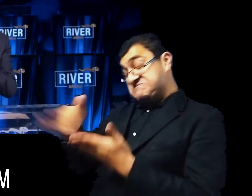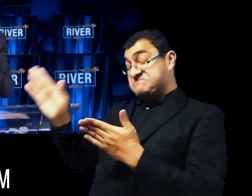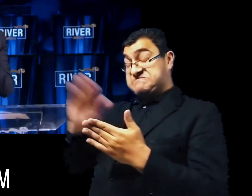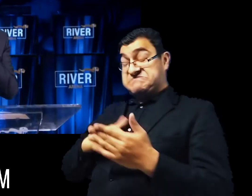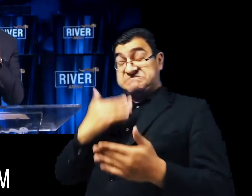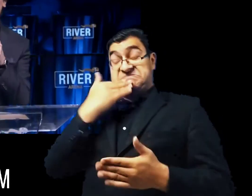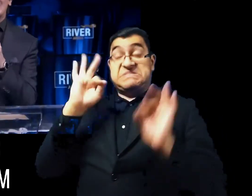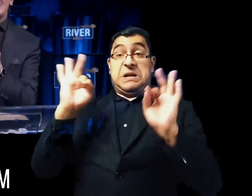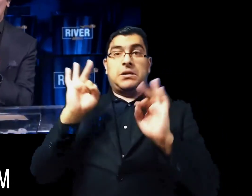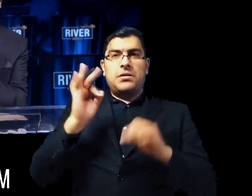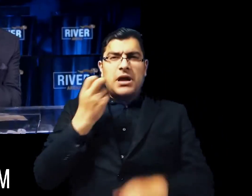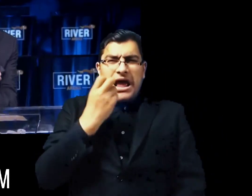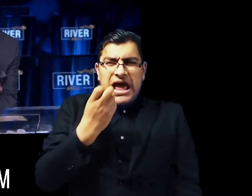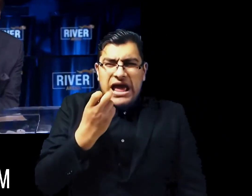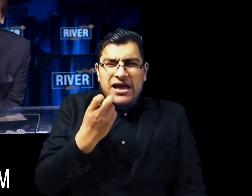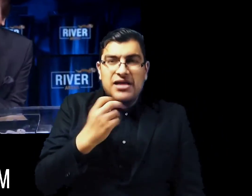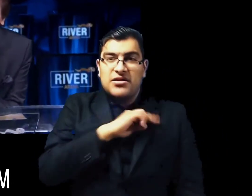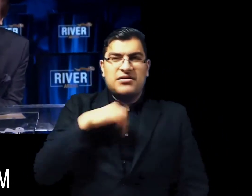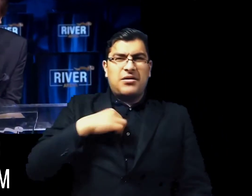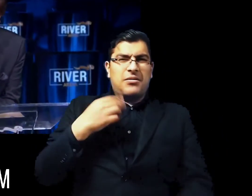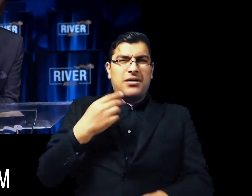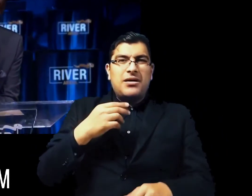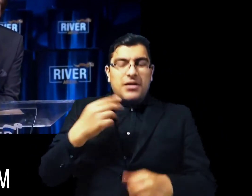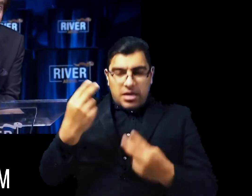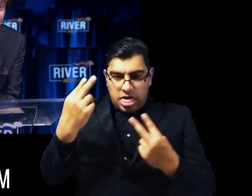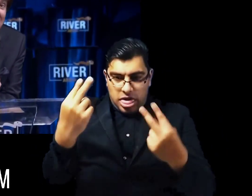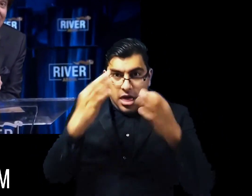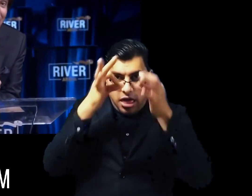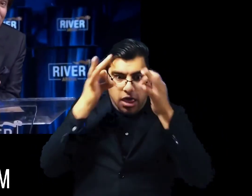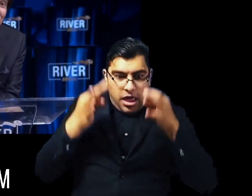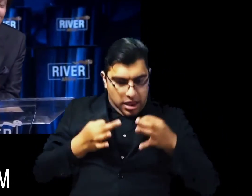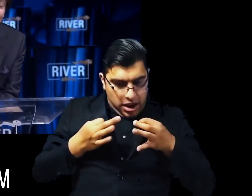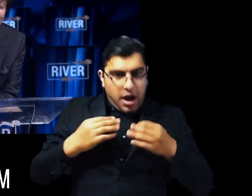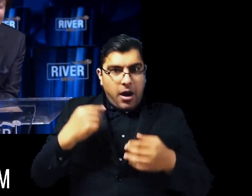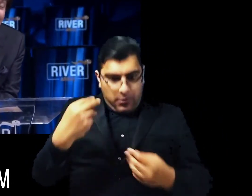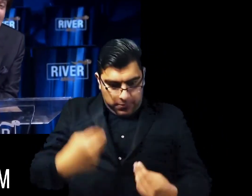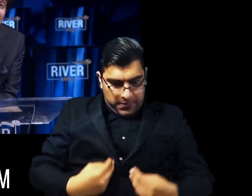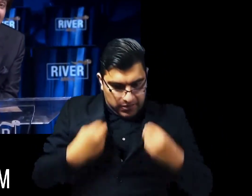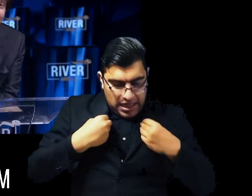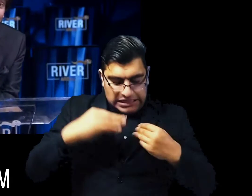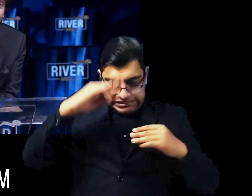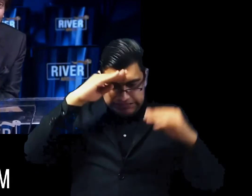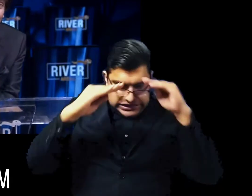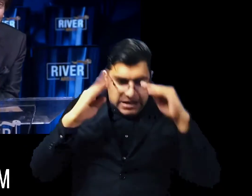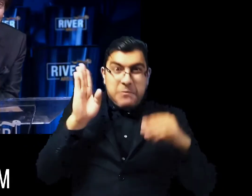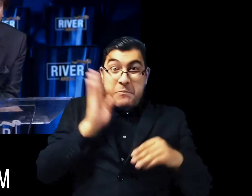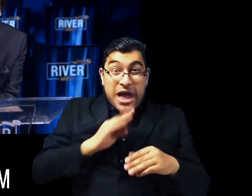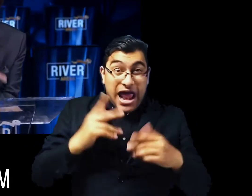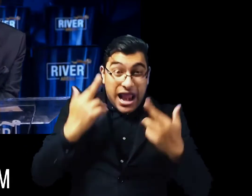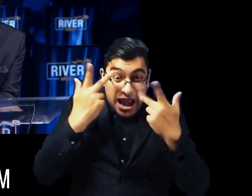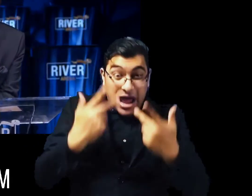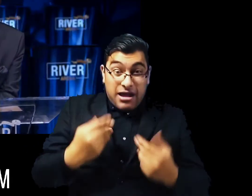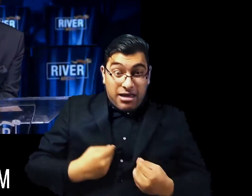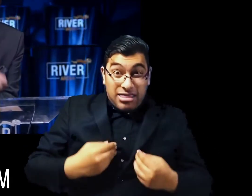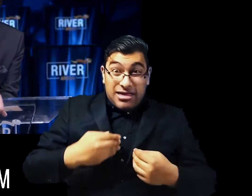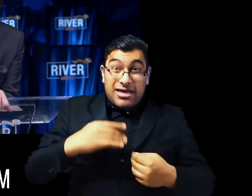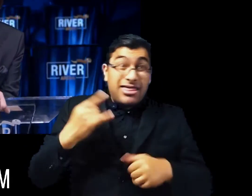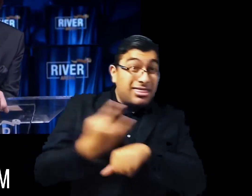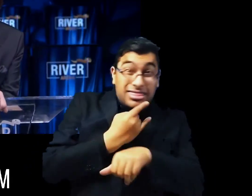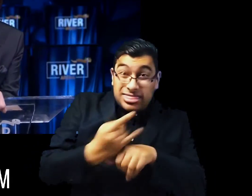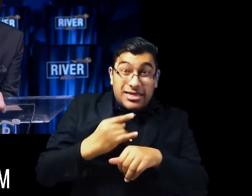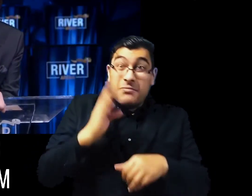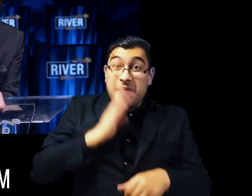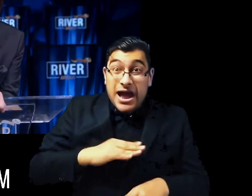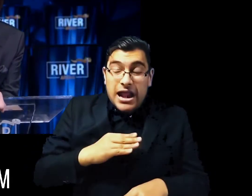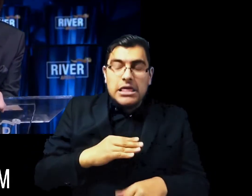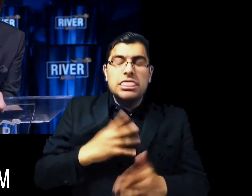¿Qué tal si en lugar de tratar de arreglarnos a nosotros mismos, nos presentamos rotos e imperfectos como somos para ser usados como Él